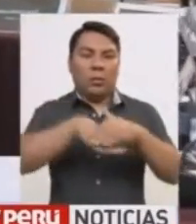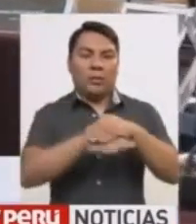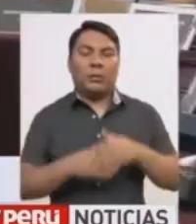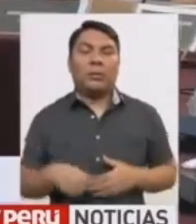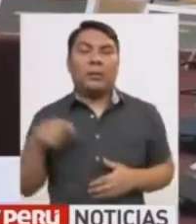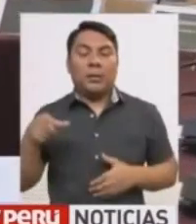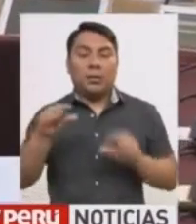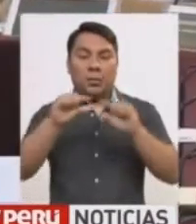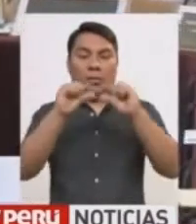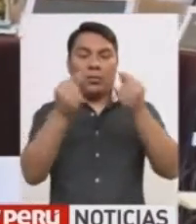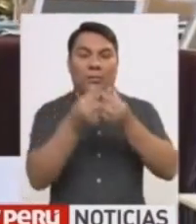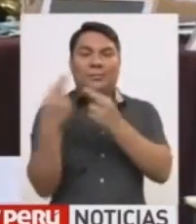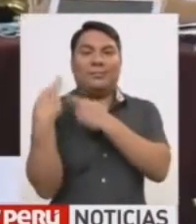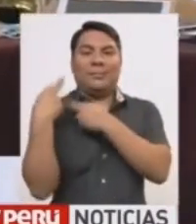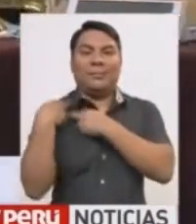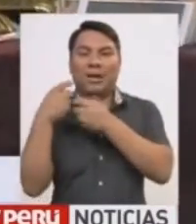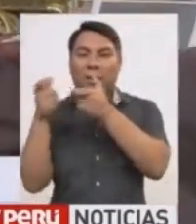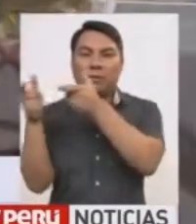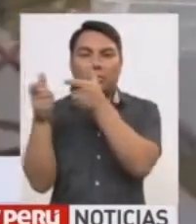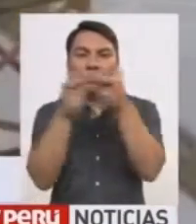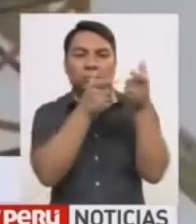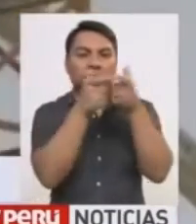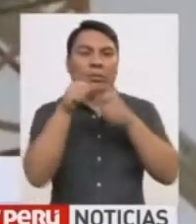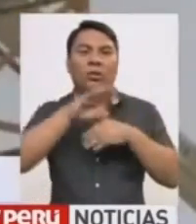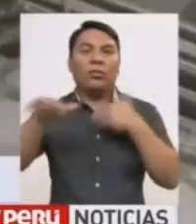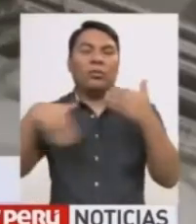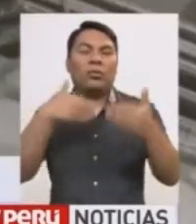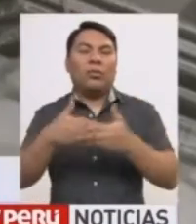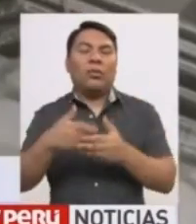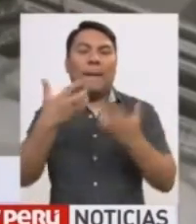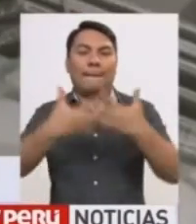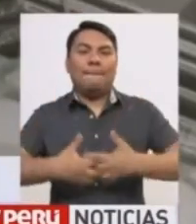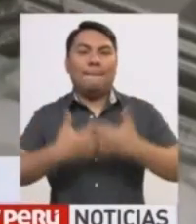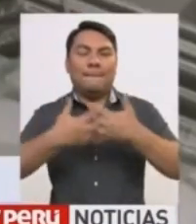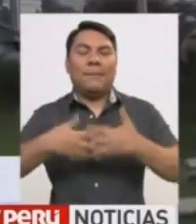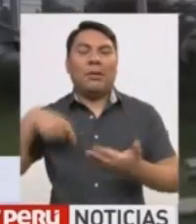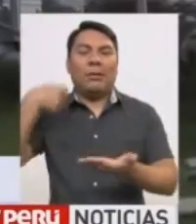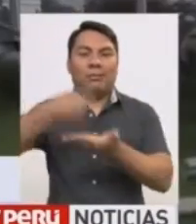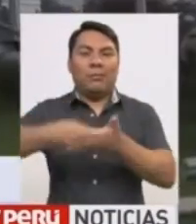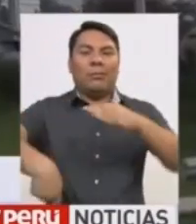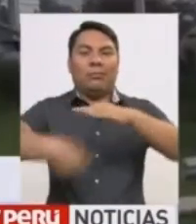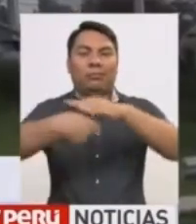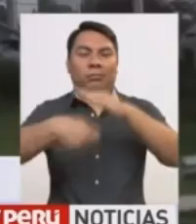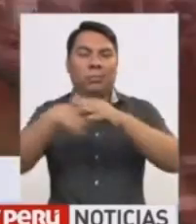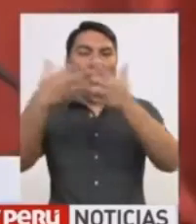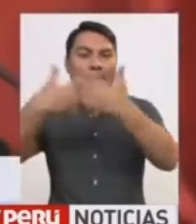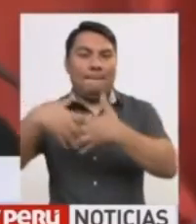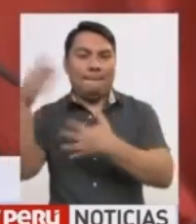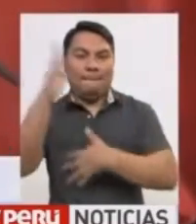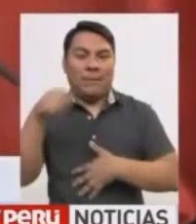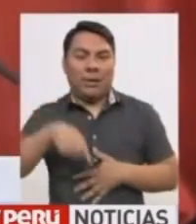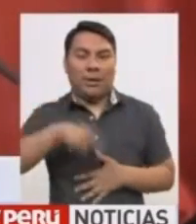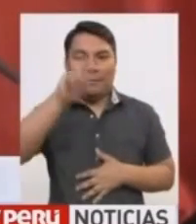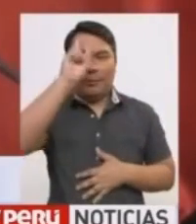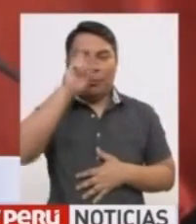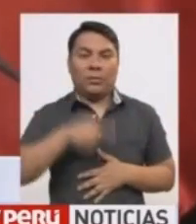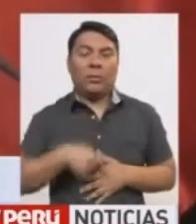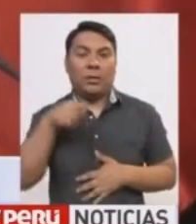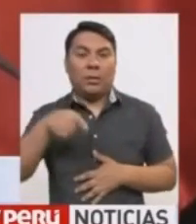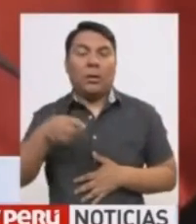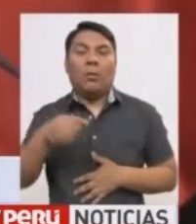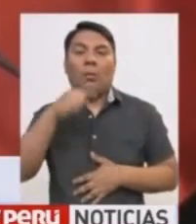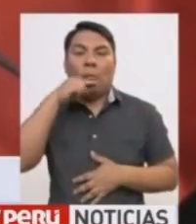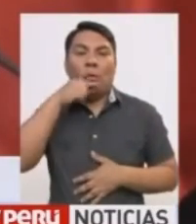Lavallato, encargada de investigar los presuntos sobornos de diversas constructoras brasileñas a exfuncionarios peruanos, la titular de justicia